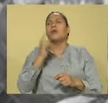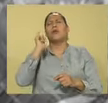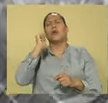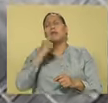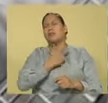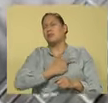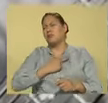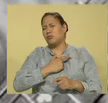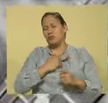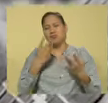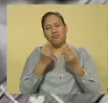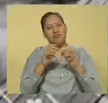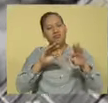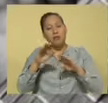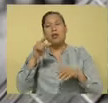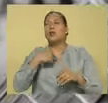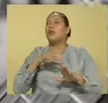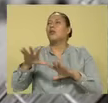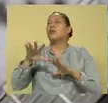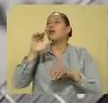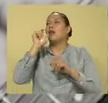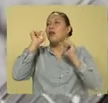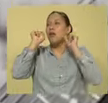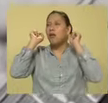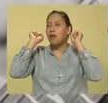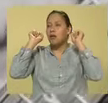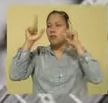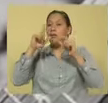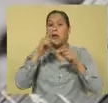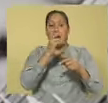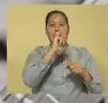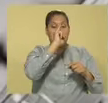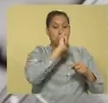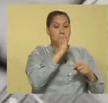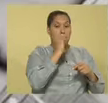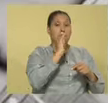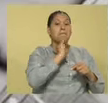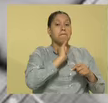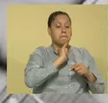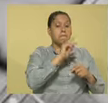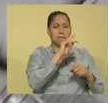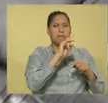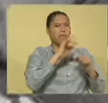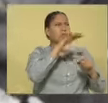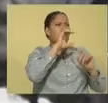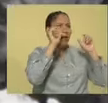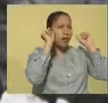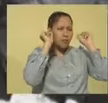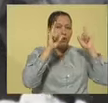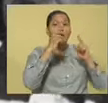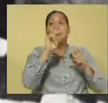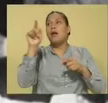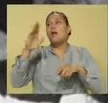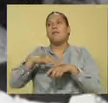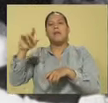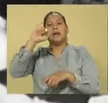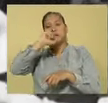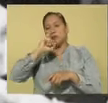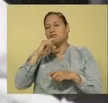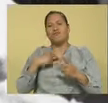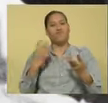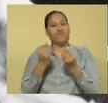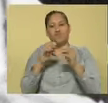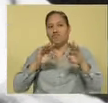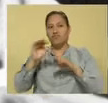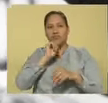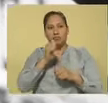encantado porque era mi ídolo, más que Pedro. Y pues fue con él, no trabajé,